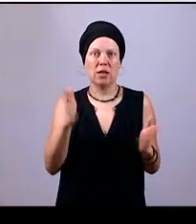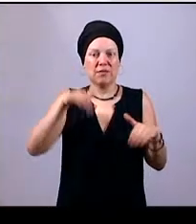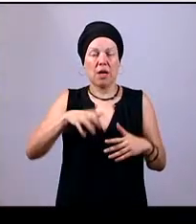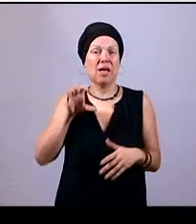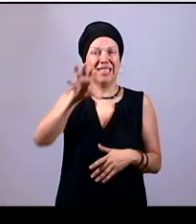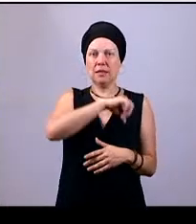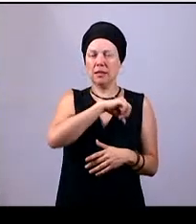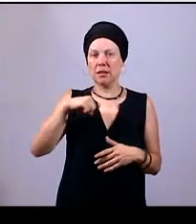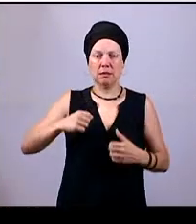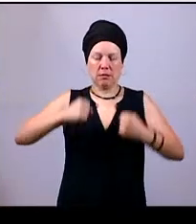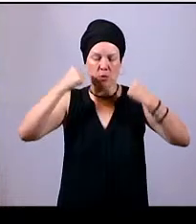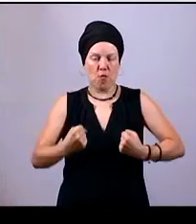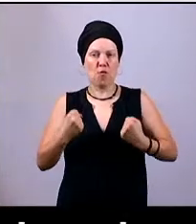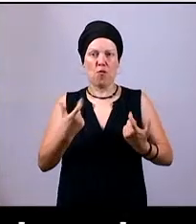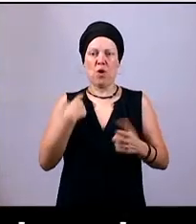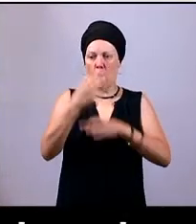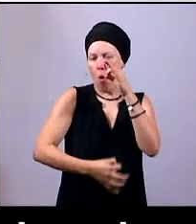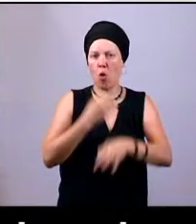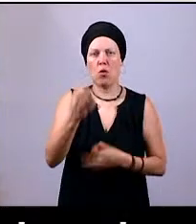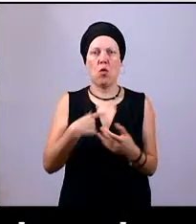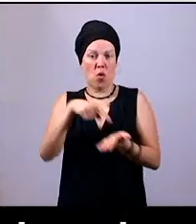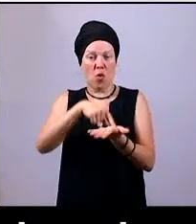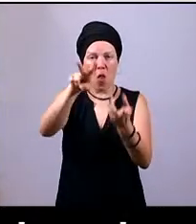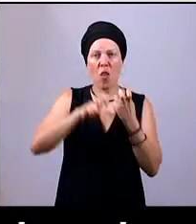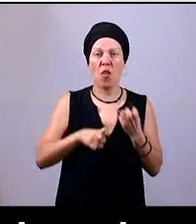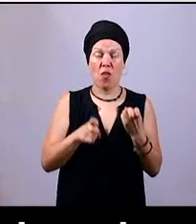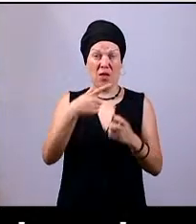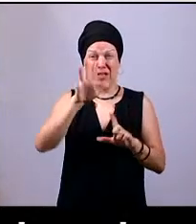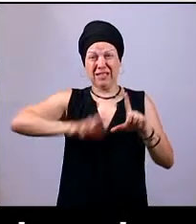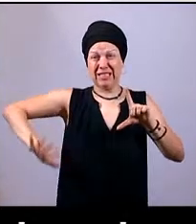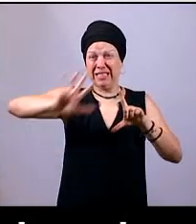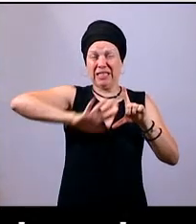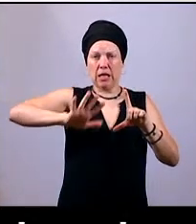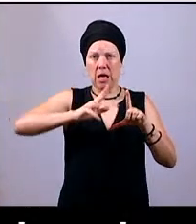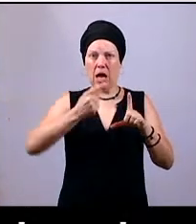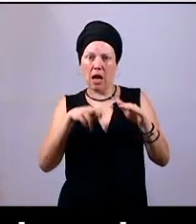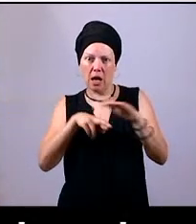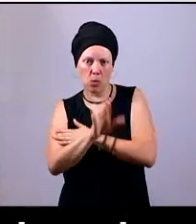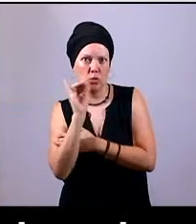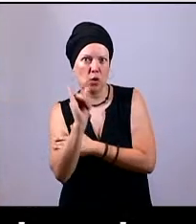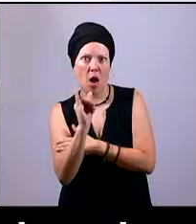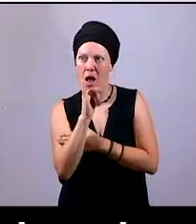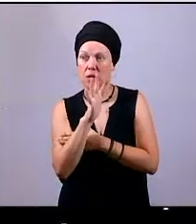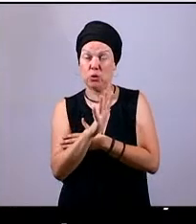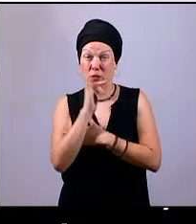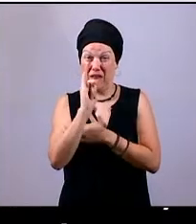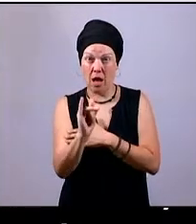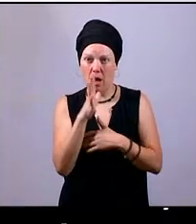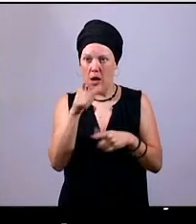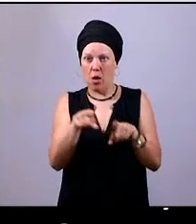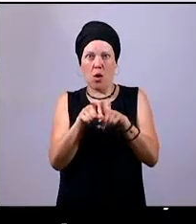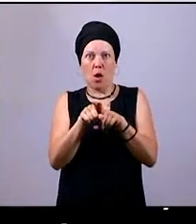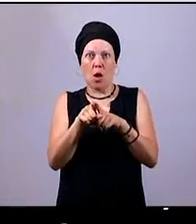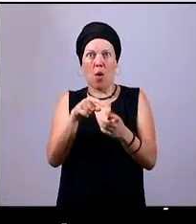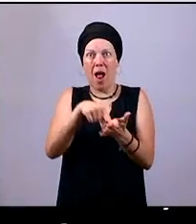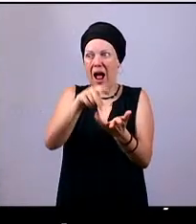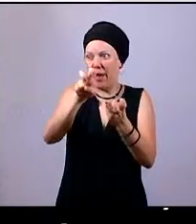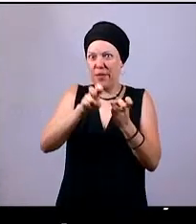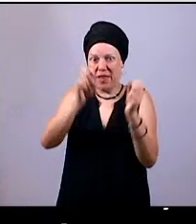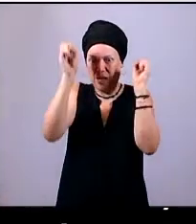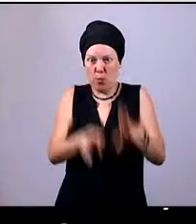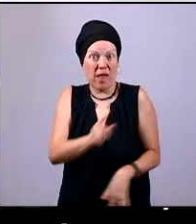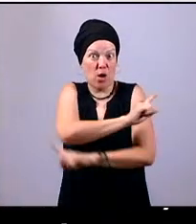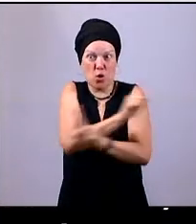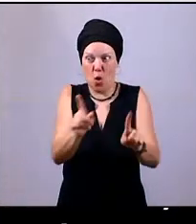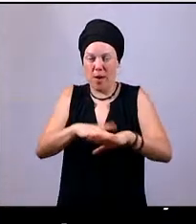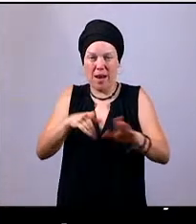fuerte, coordinación de la Hacienda estatal que cuente con recursos suficientes, que no renuncie a su Hacienda para poder